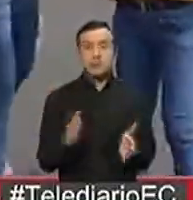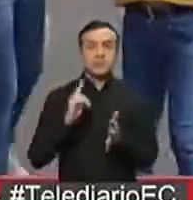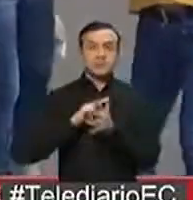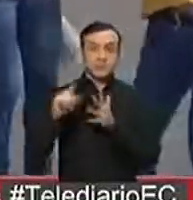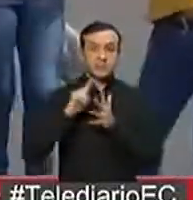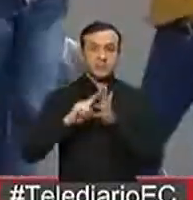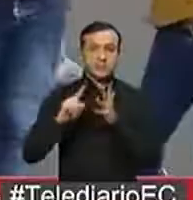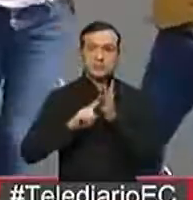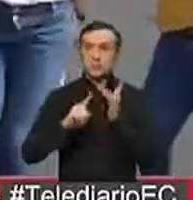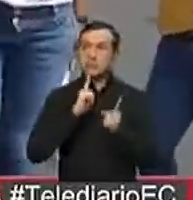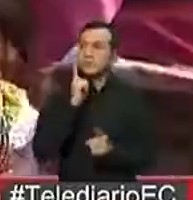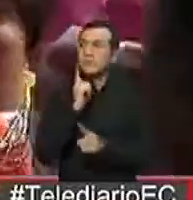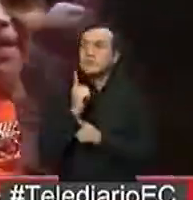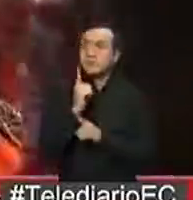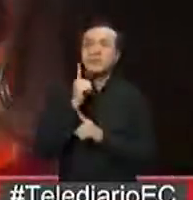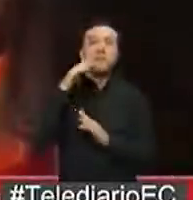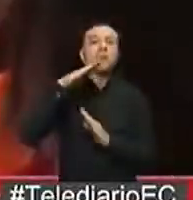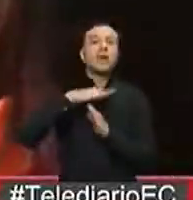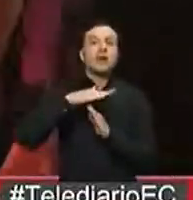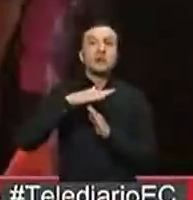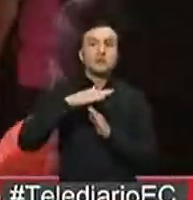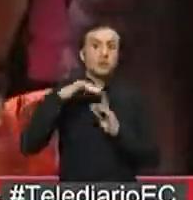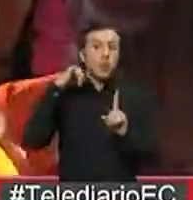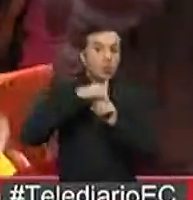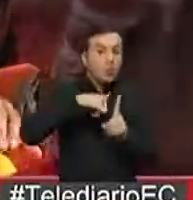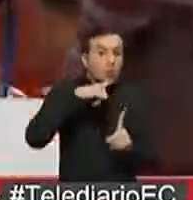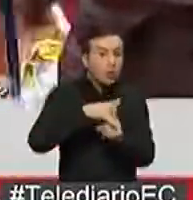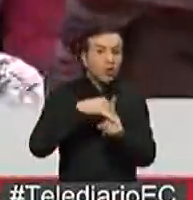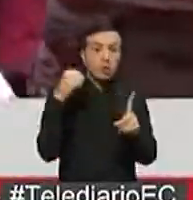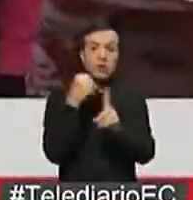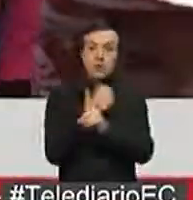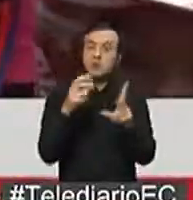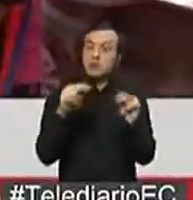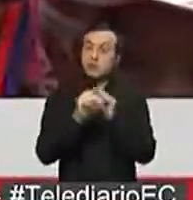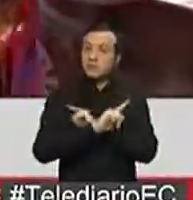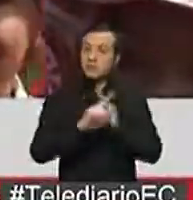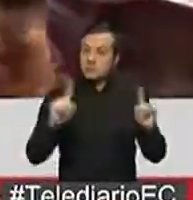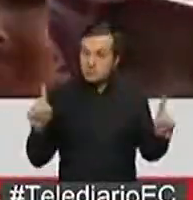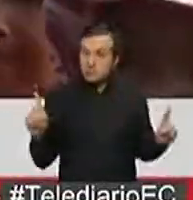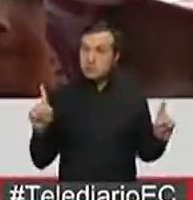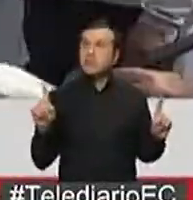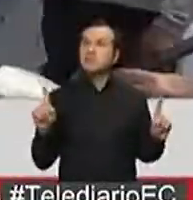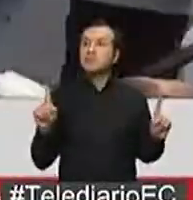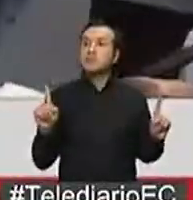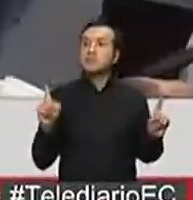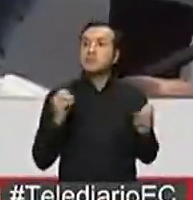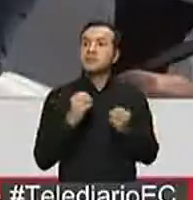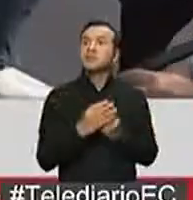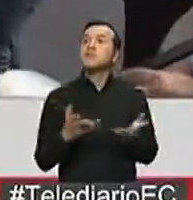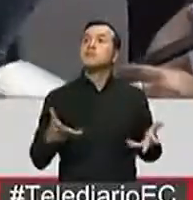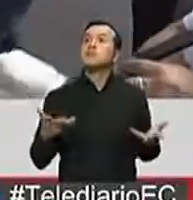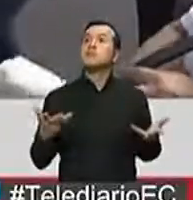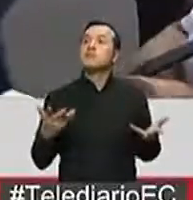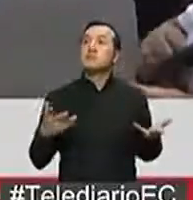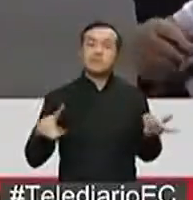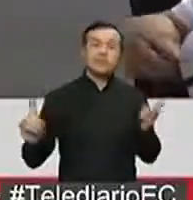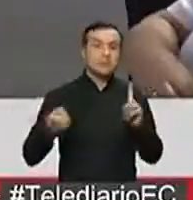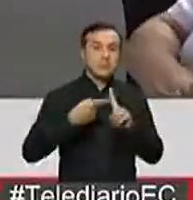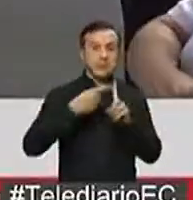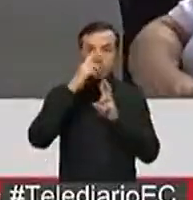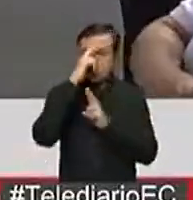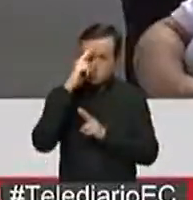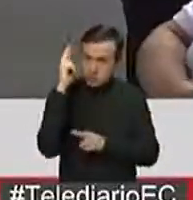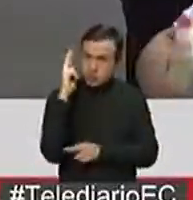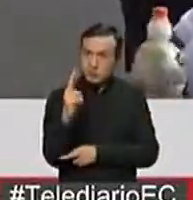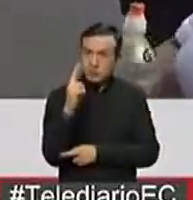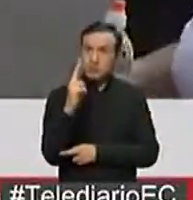y de la convivencia pacífica. Y no al bullying y no a la violencia, y que todos somos iguales. Y primeramente dar respeto, como